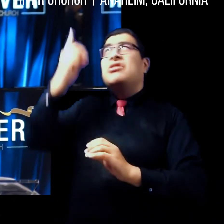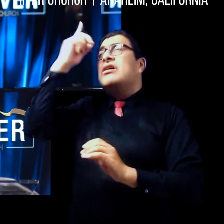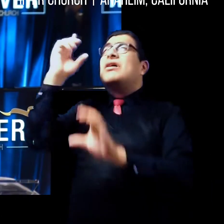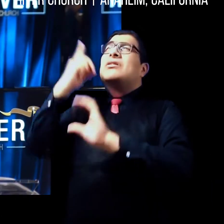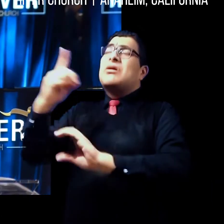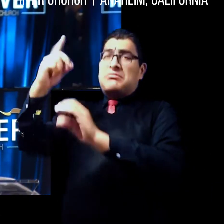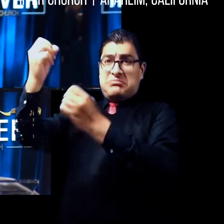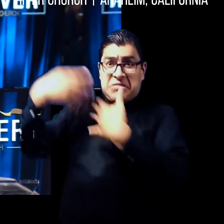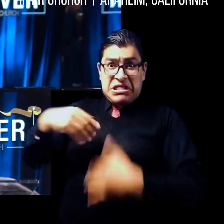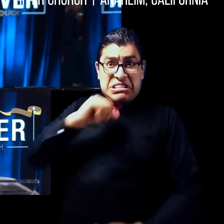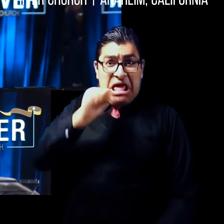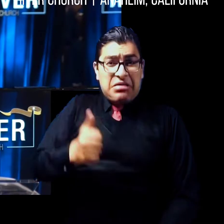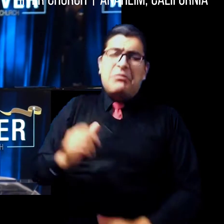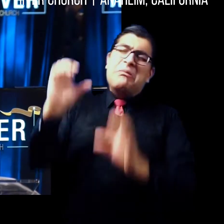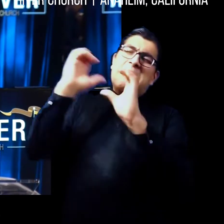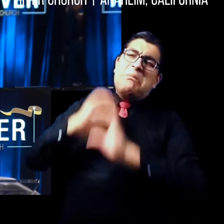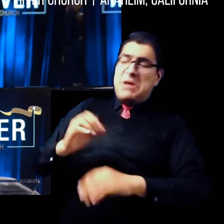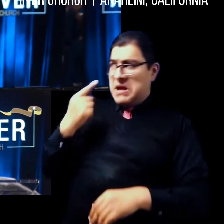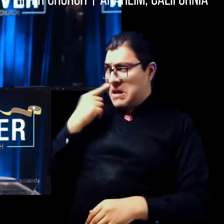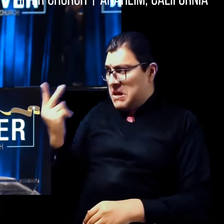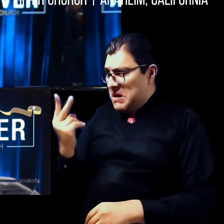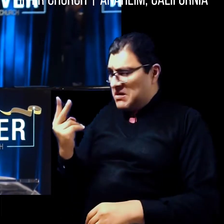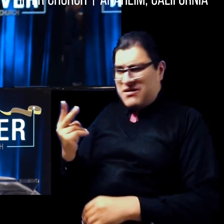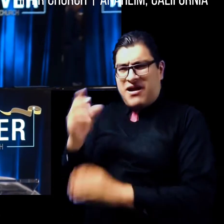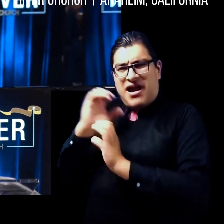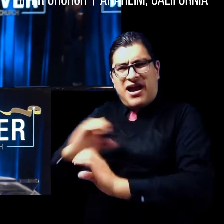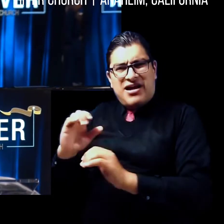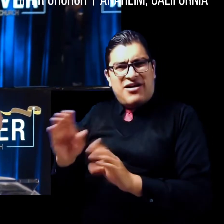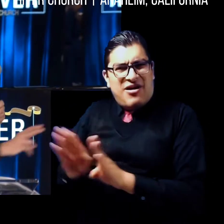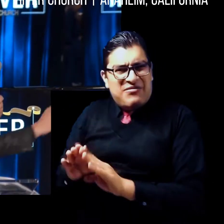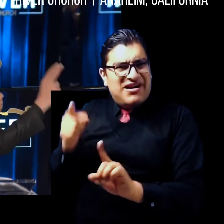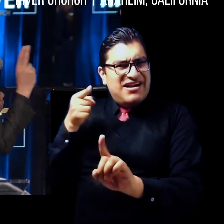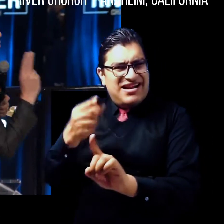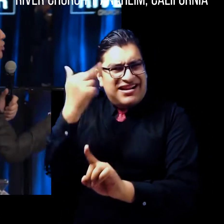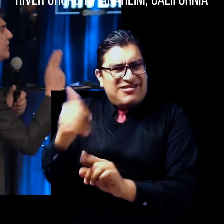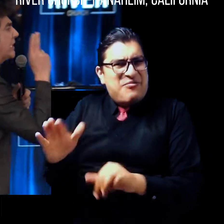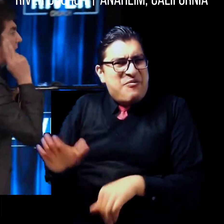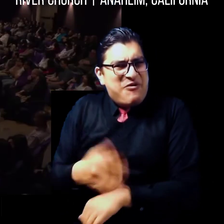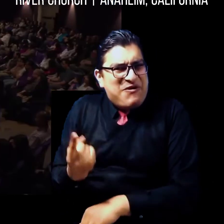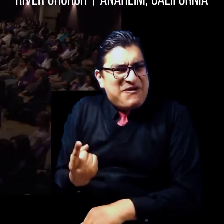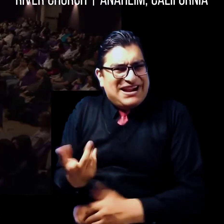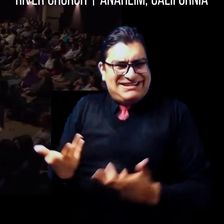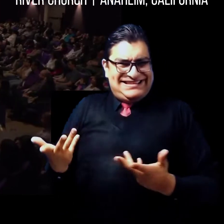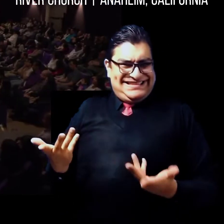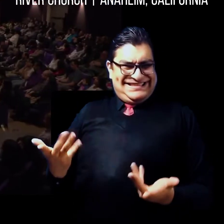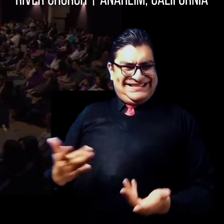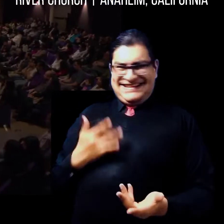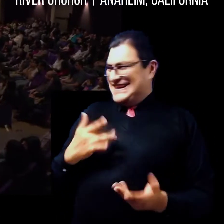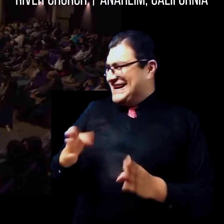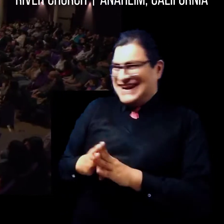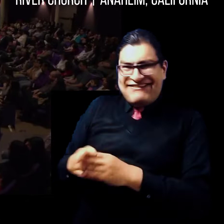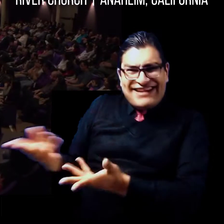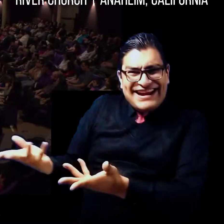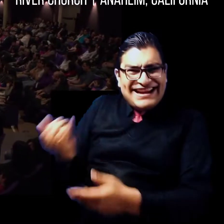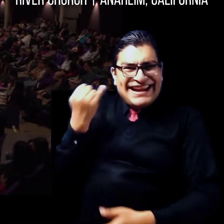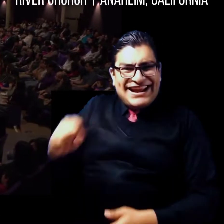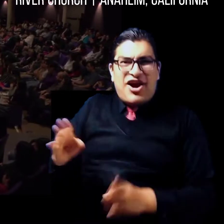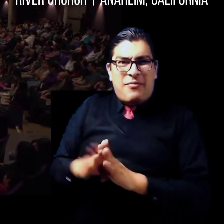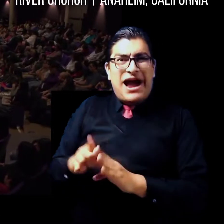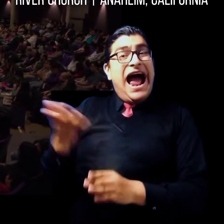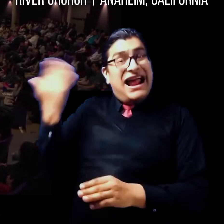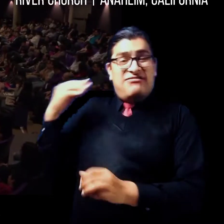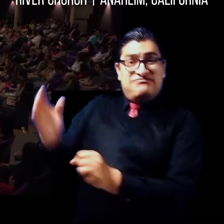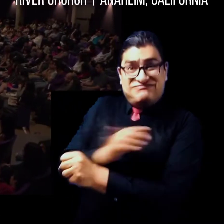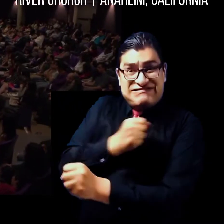Él ve a dos tipos alabando a un Dios que no tienen motivo para cantar porque no hay razón terrenal que lo justifique. Los